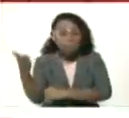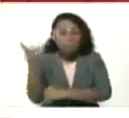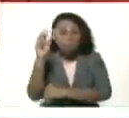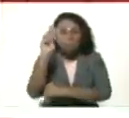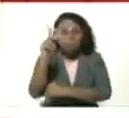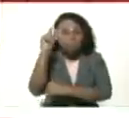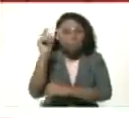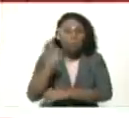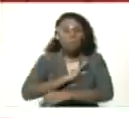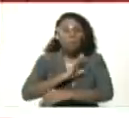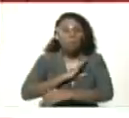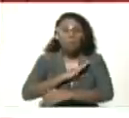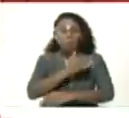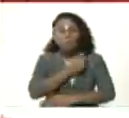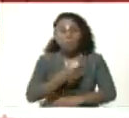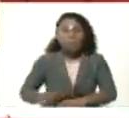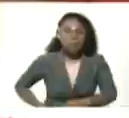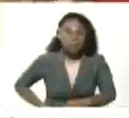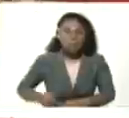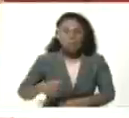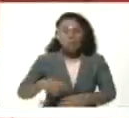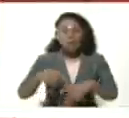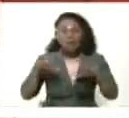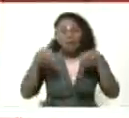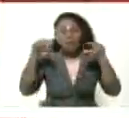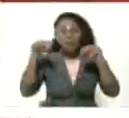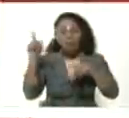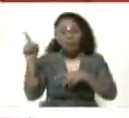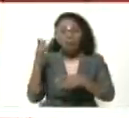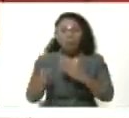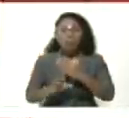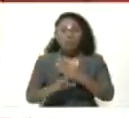la toma de posesión del presidente Castillo. Y ahí están saboteando